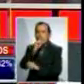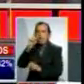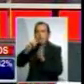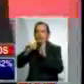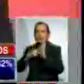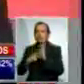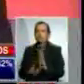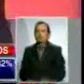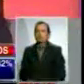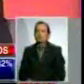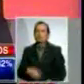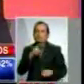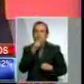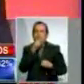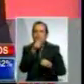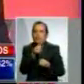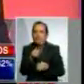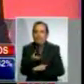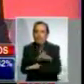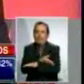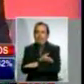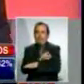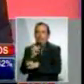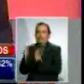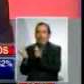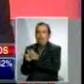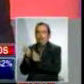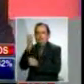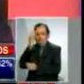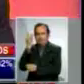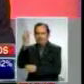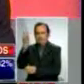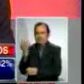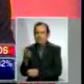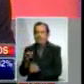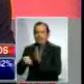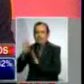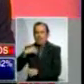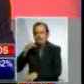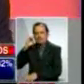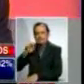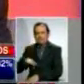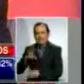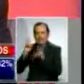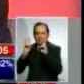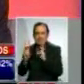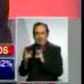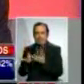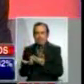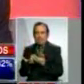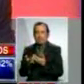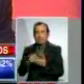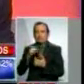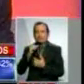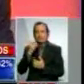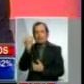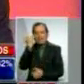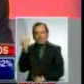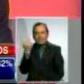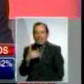del sistema privado no puedo adelantar lo que a veces lo que hace una comisión de expertos que seguramente saben mucho más que yo sobre eso pero pero la idea